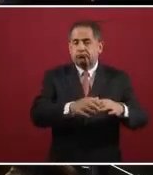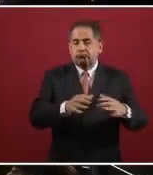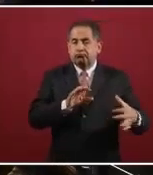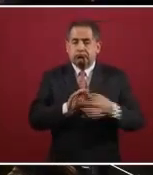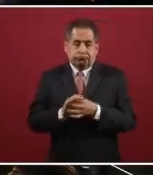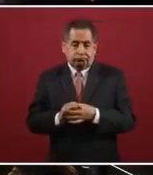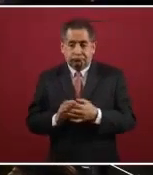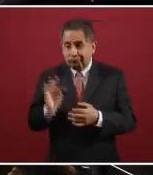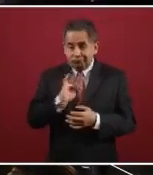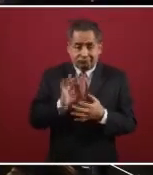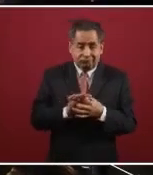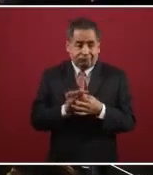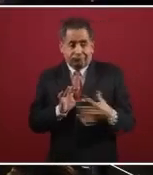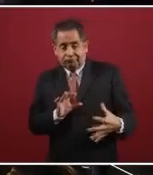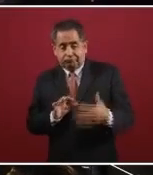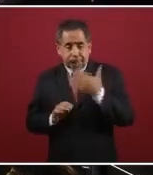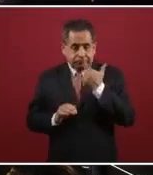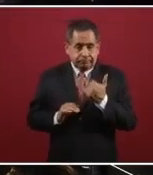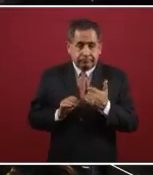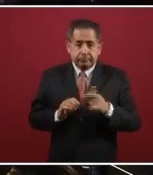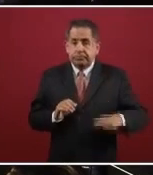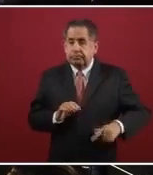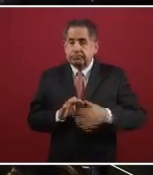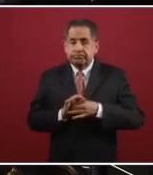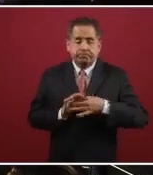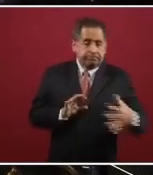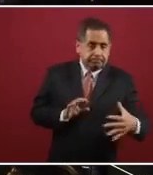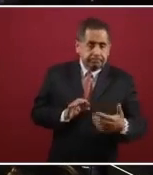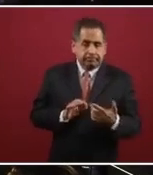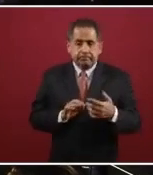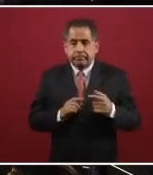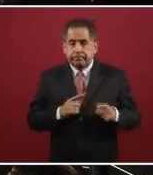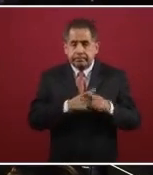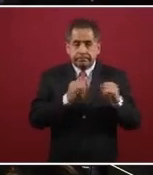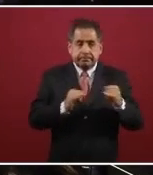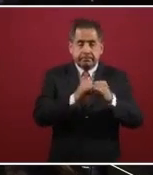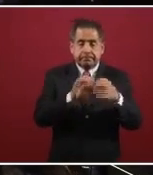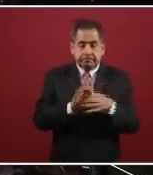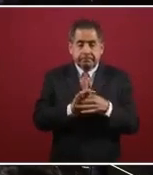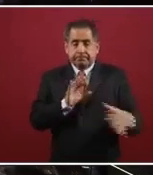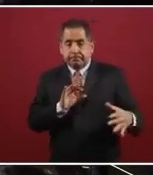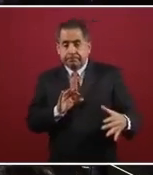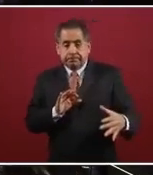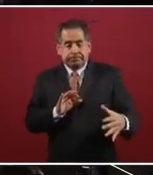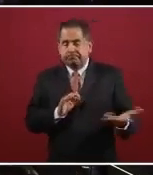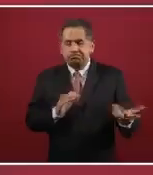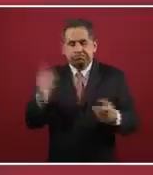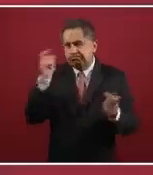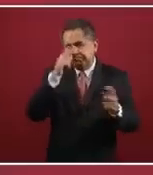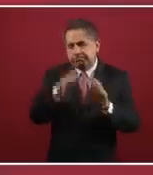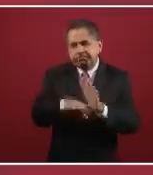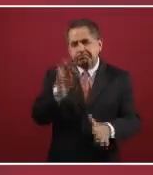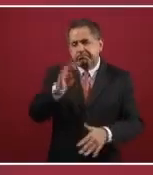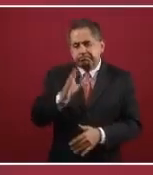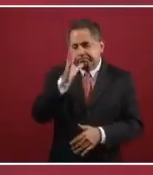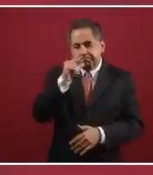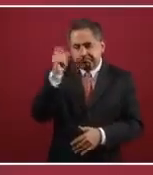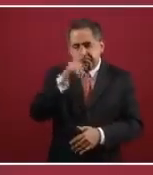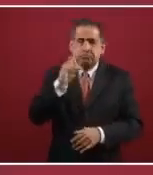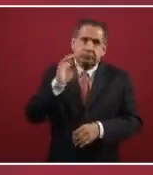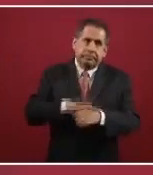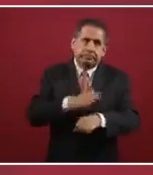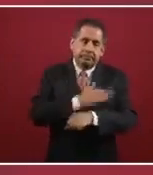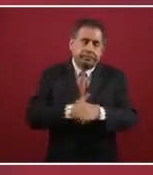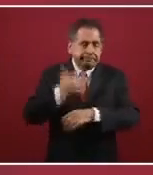las procuradurías, sin los gobiernos de los estados, sin las instituciones de seguridad pública locales, difícilmente, o tardaremos,